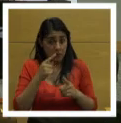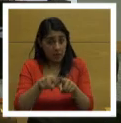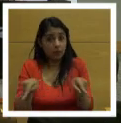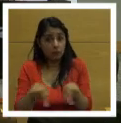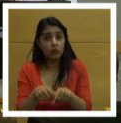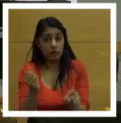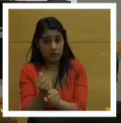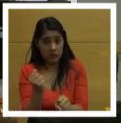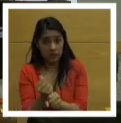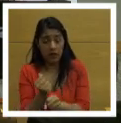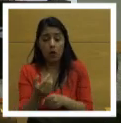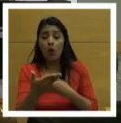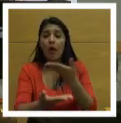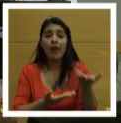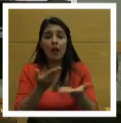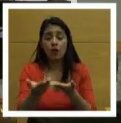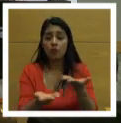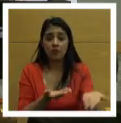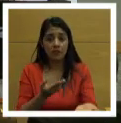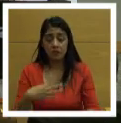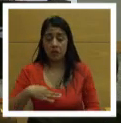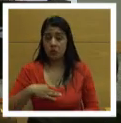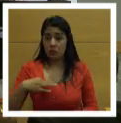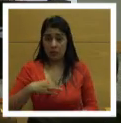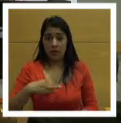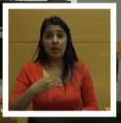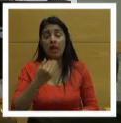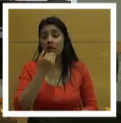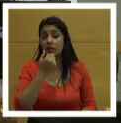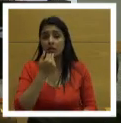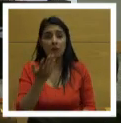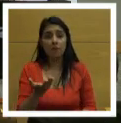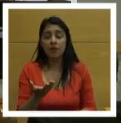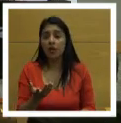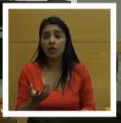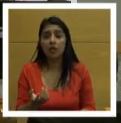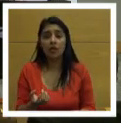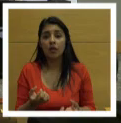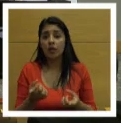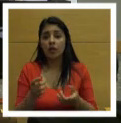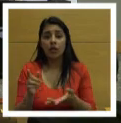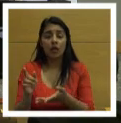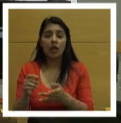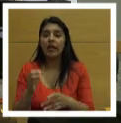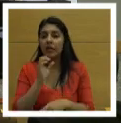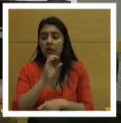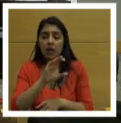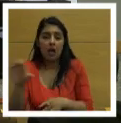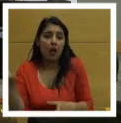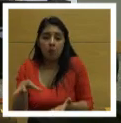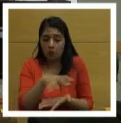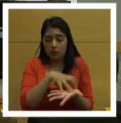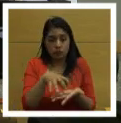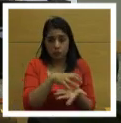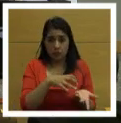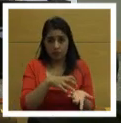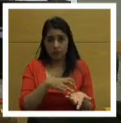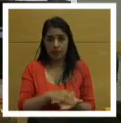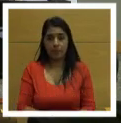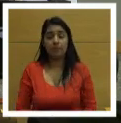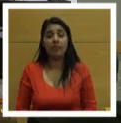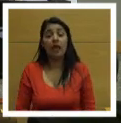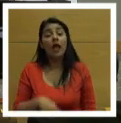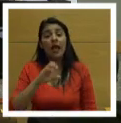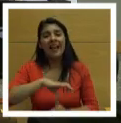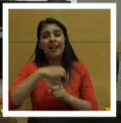trabajo, en la convivencia ciudadana y en las realidades más disímiles desde lo urbano a lo rural. La dinámica